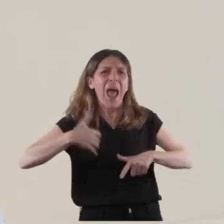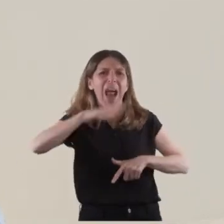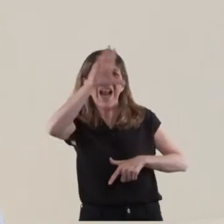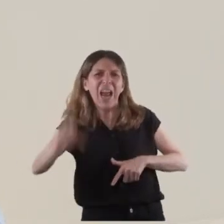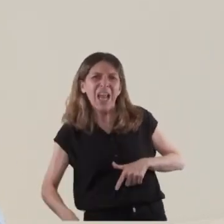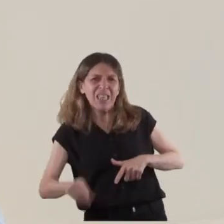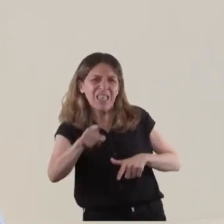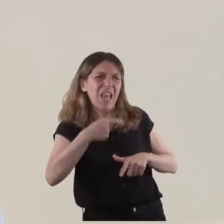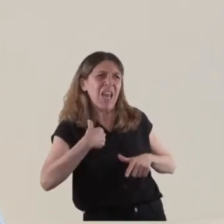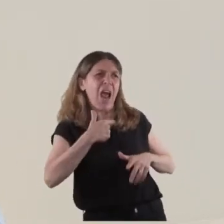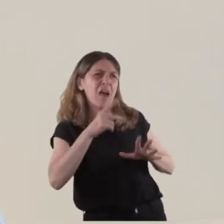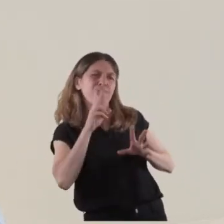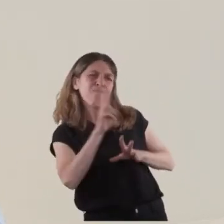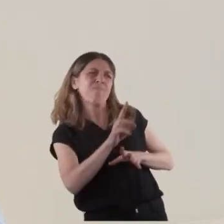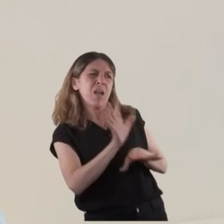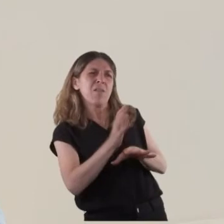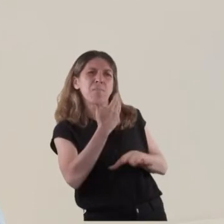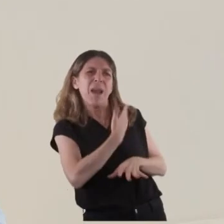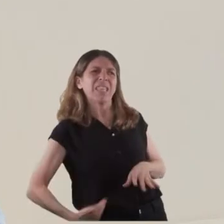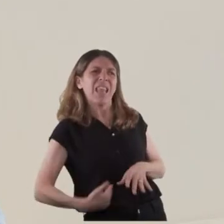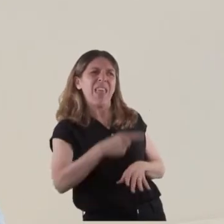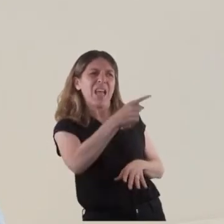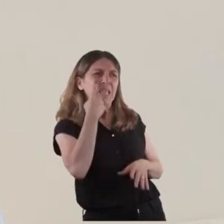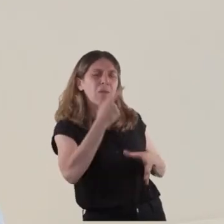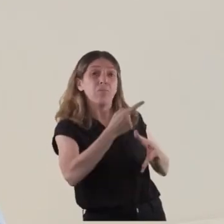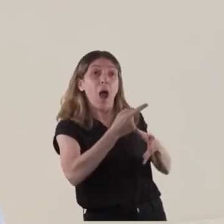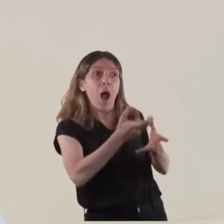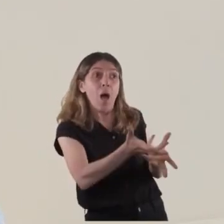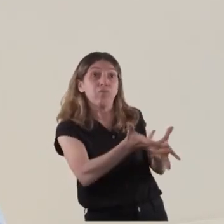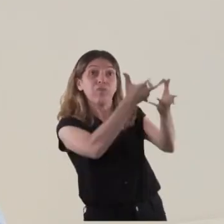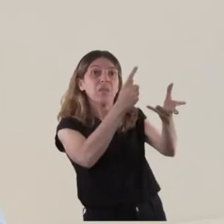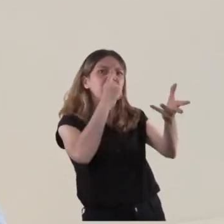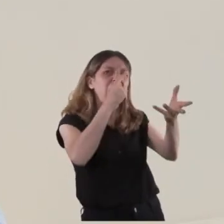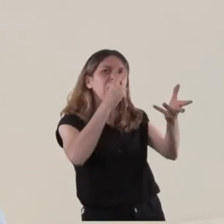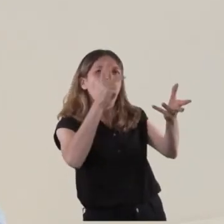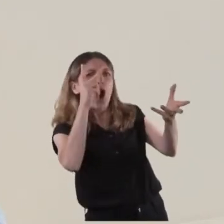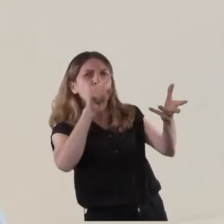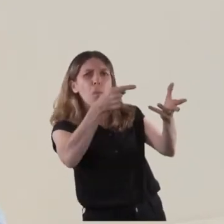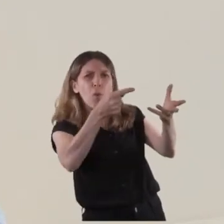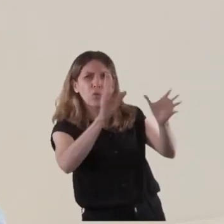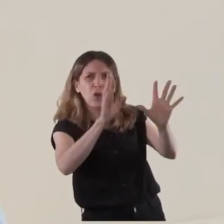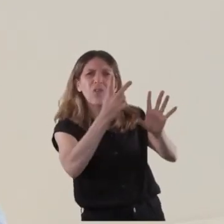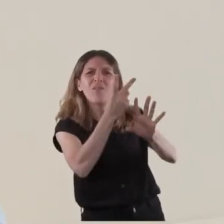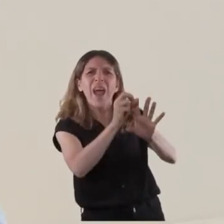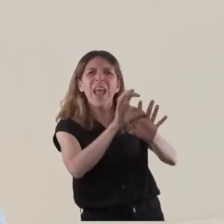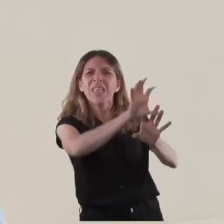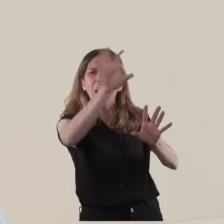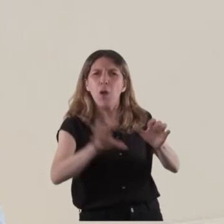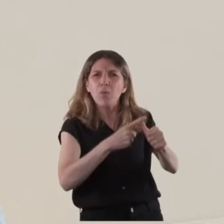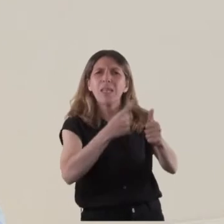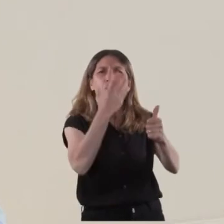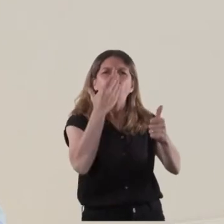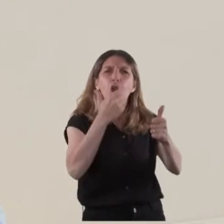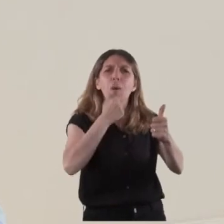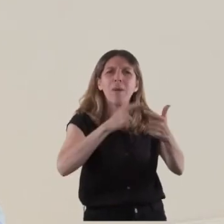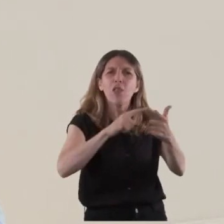ostensiblemente entre 7 y 8 puntos en 20 de los 24 distritos del país inclusive en córdoba mendoza y la